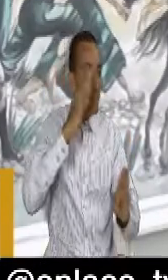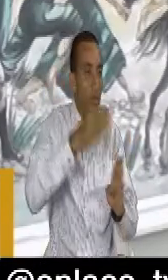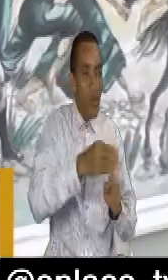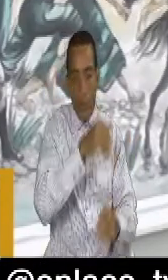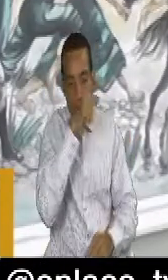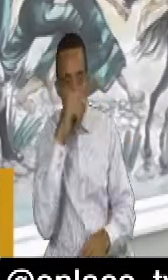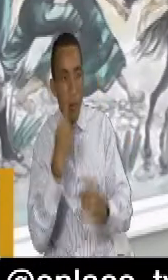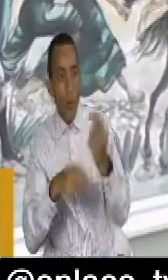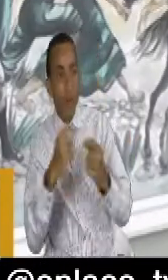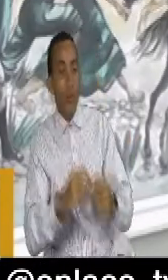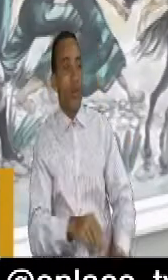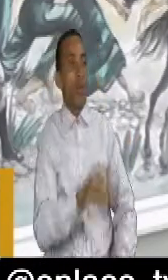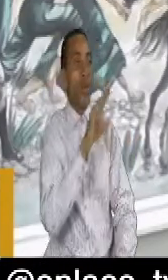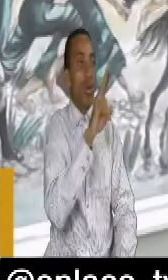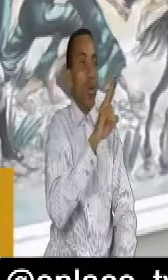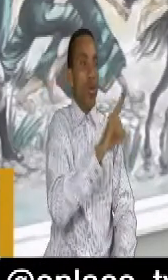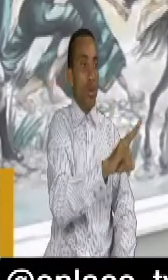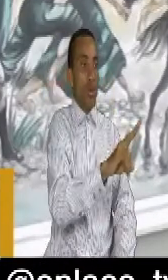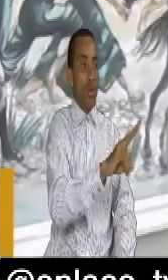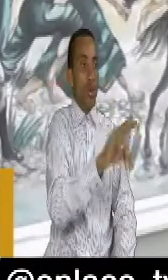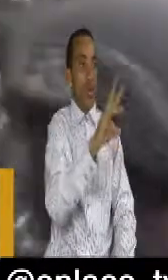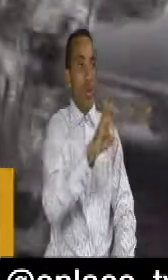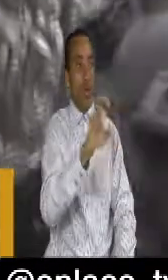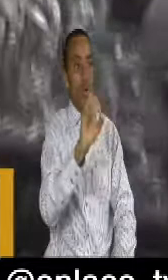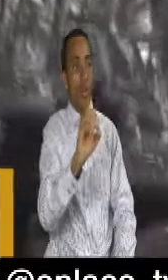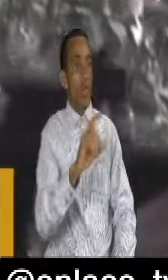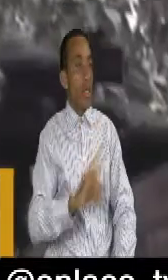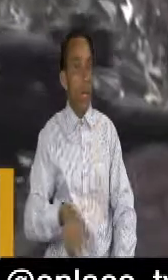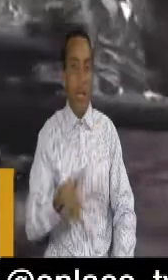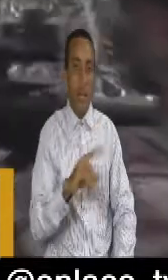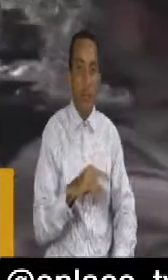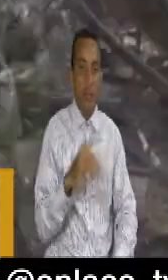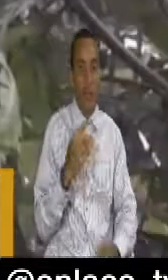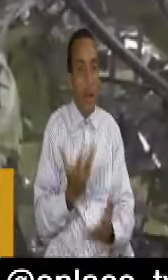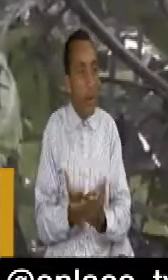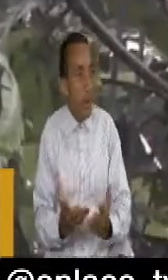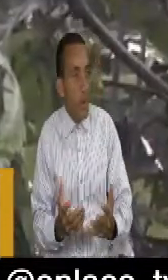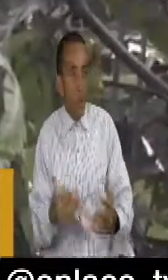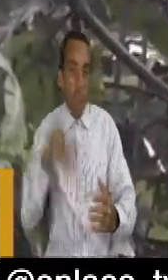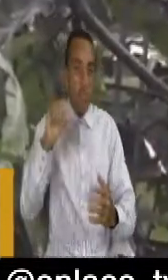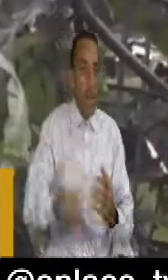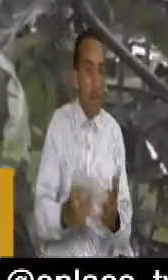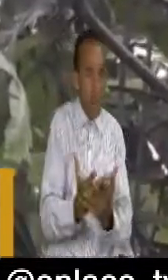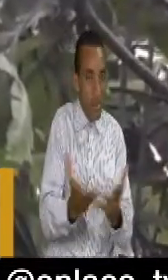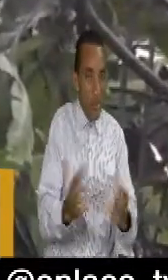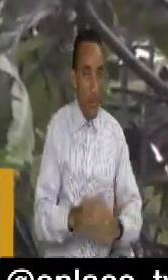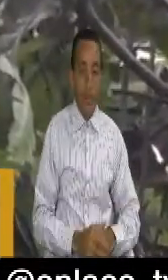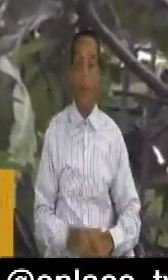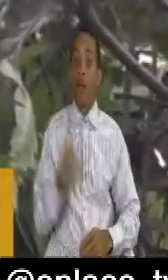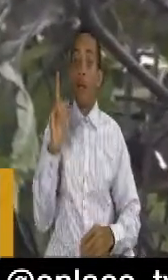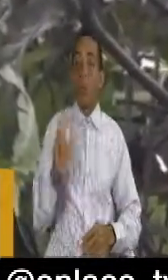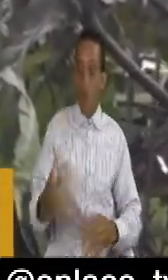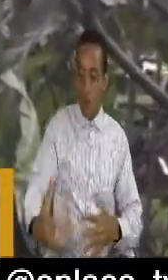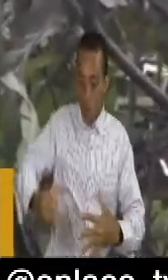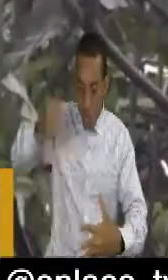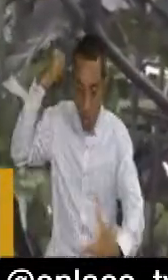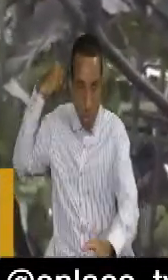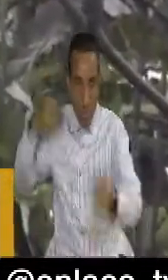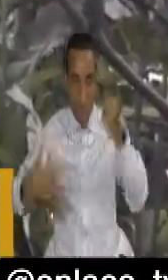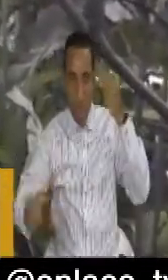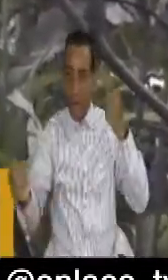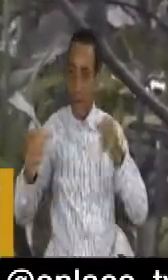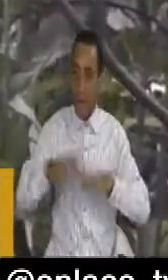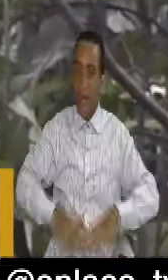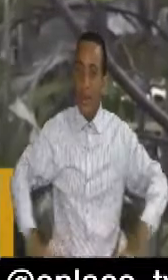y 280 capturas de delincuencia común. Entre los resultados se resalta además la erradicación de más de 300 hectáreas de